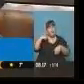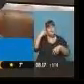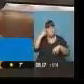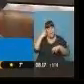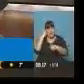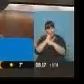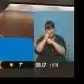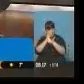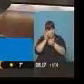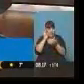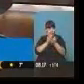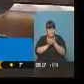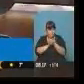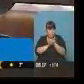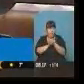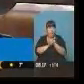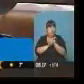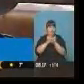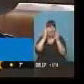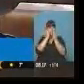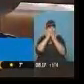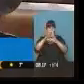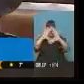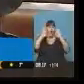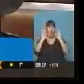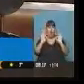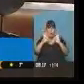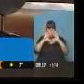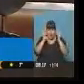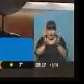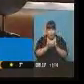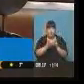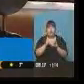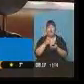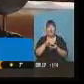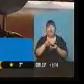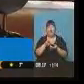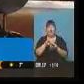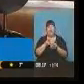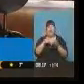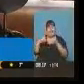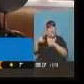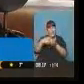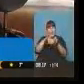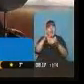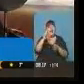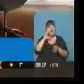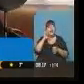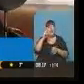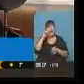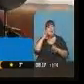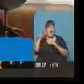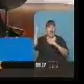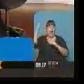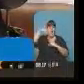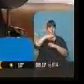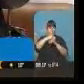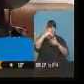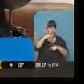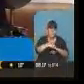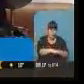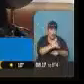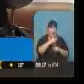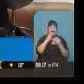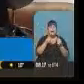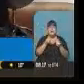trabajar sobre el estudio integral de este la cuenca del río bermejo la alta cuenca la media de la baja